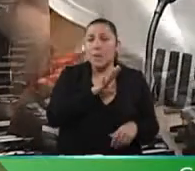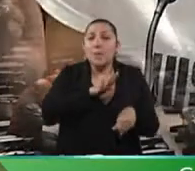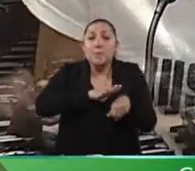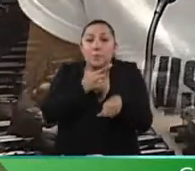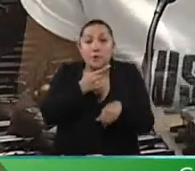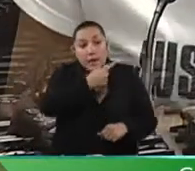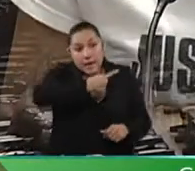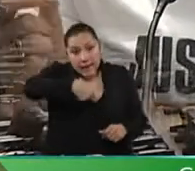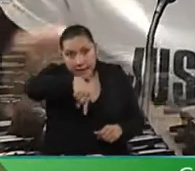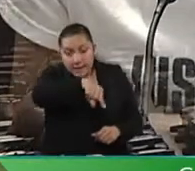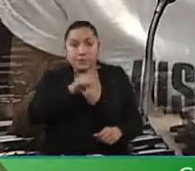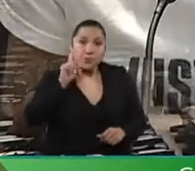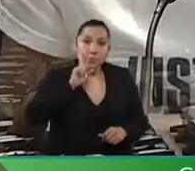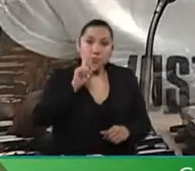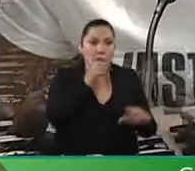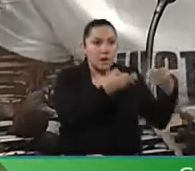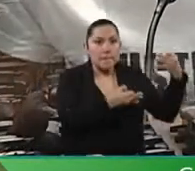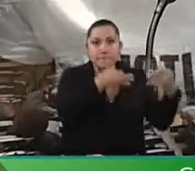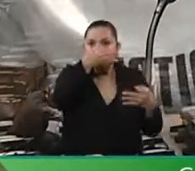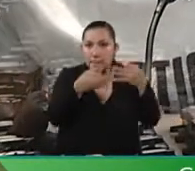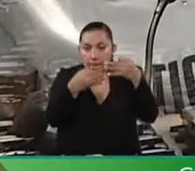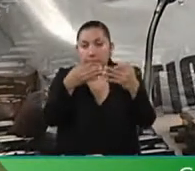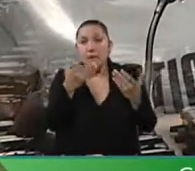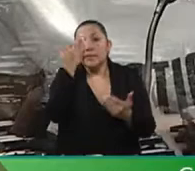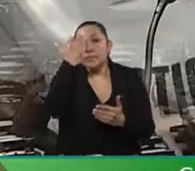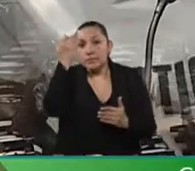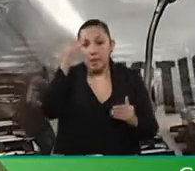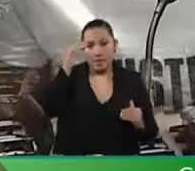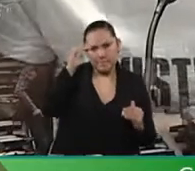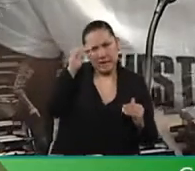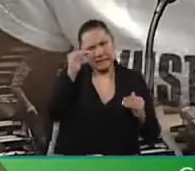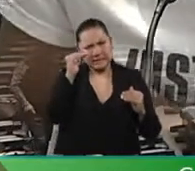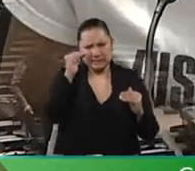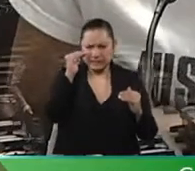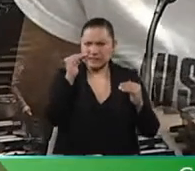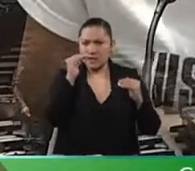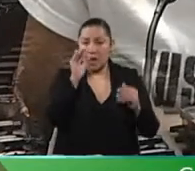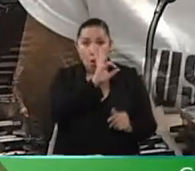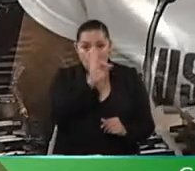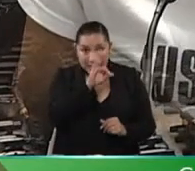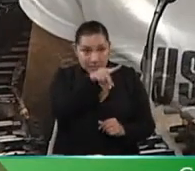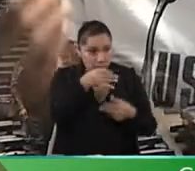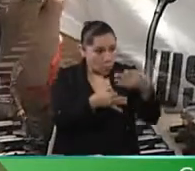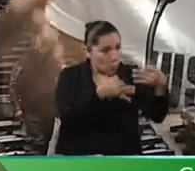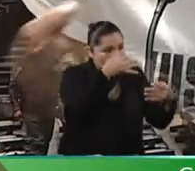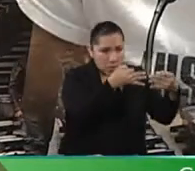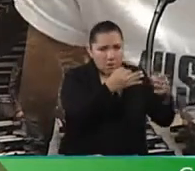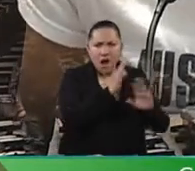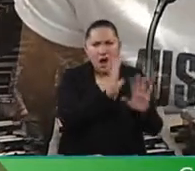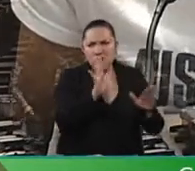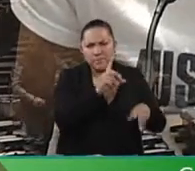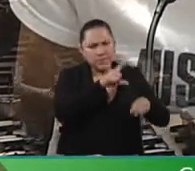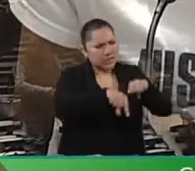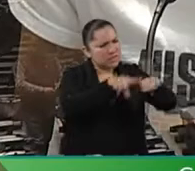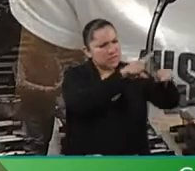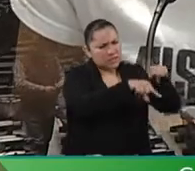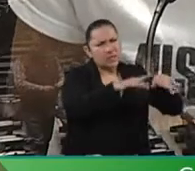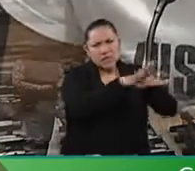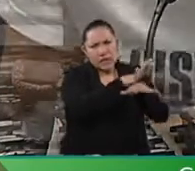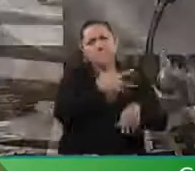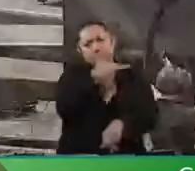podría verse todavía más reducido En caso que las plazas de juzgadoras sean sustituidas por hombres como resultado de un proceso